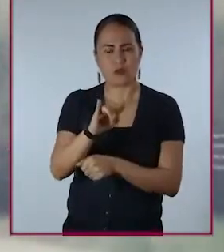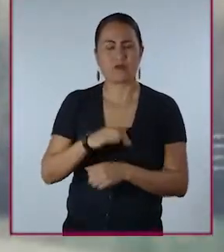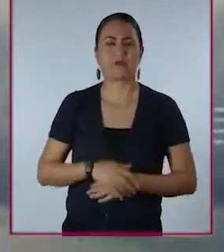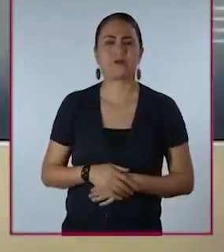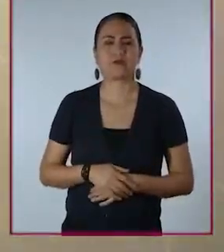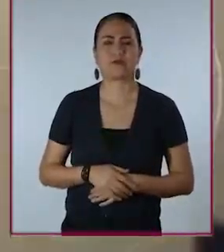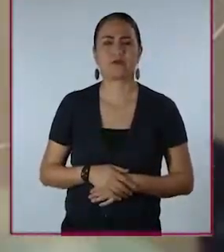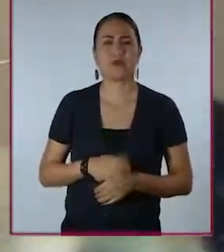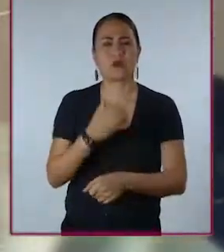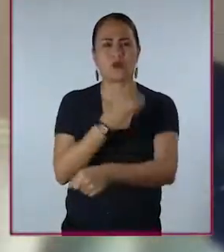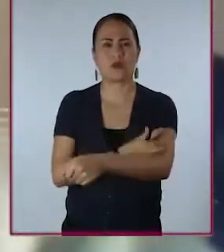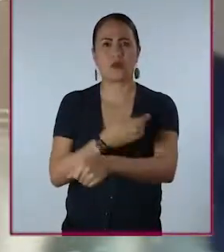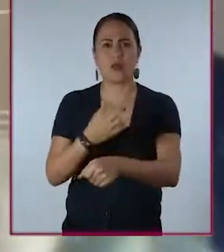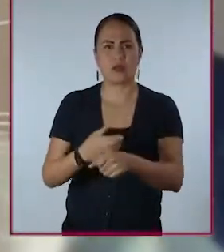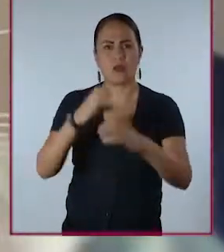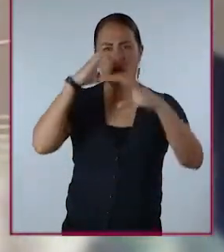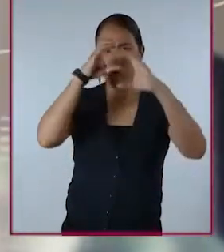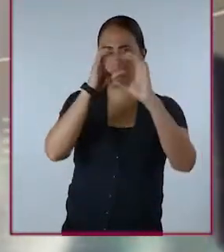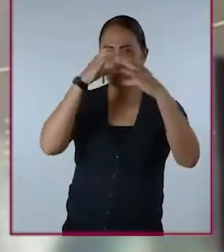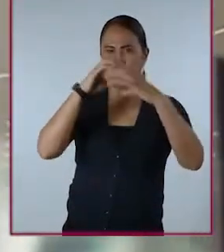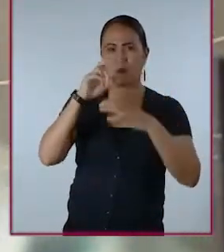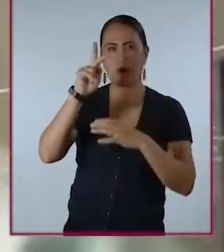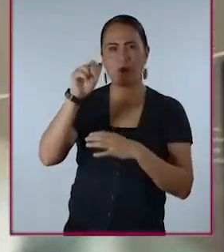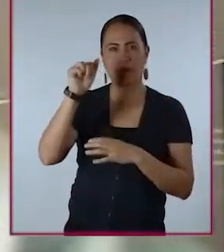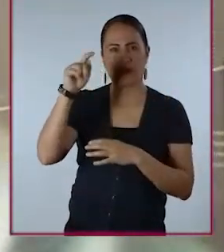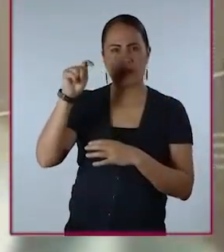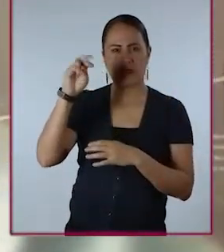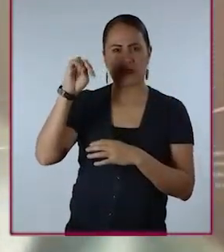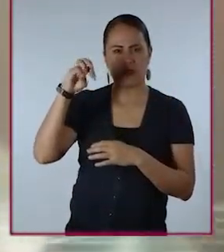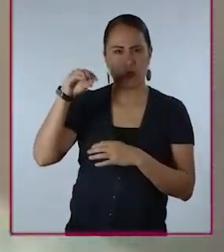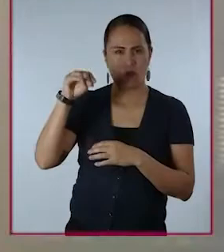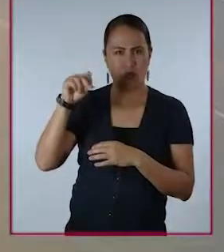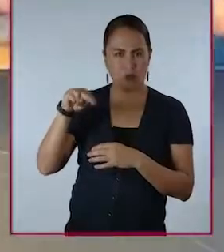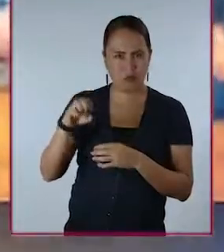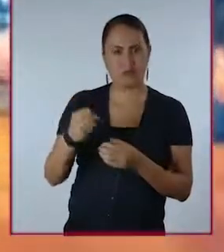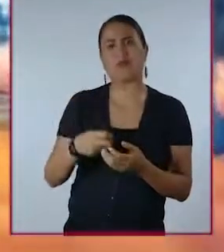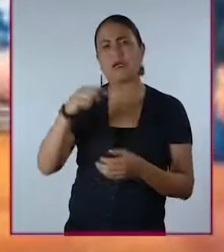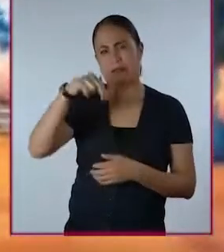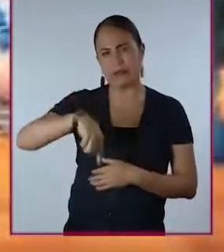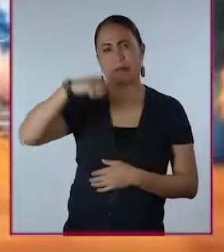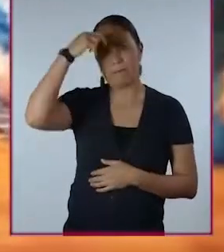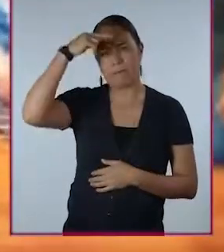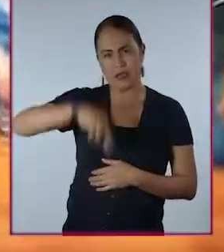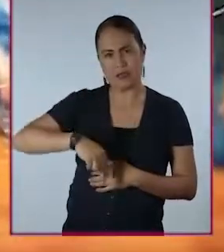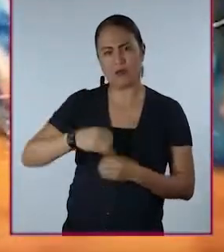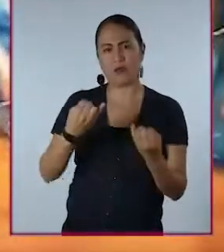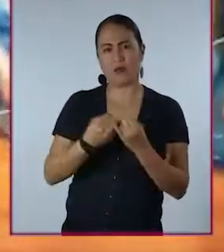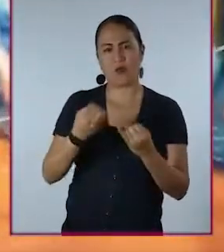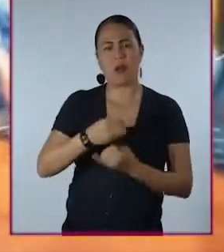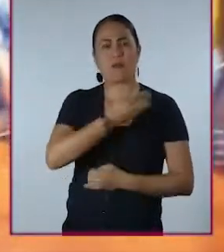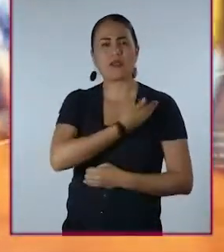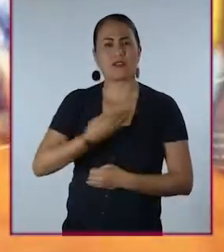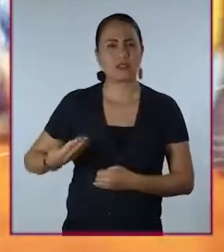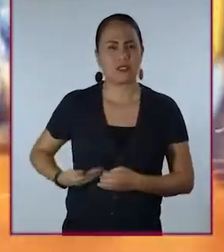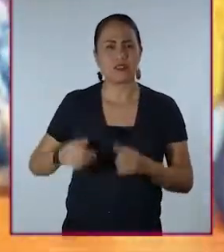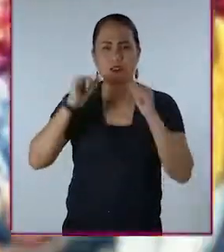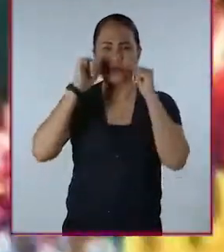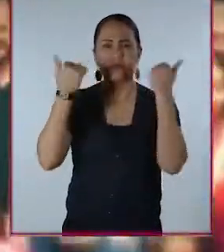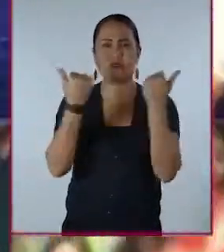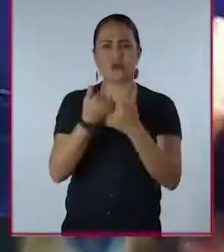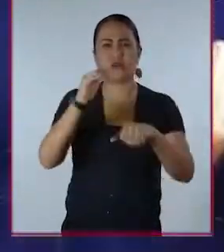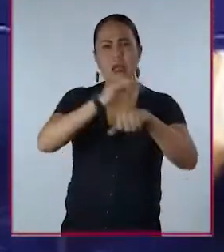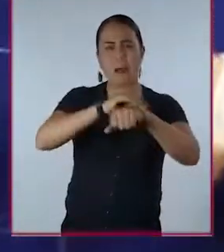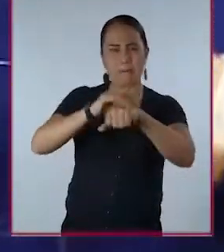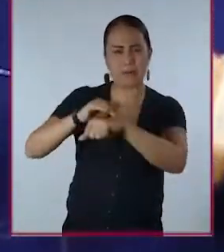Es coordinador del Observatorio Patrimonio Fotográfico Mexicano y presidente de la Asociación Amigos del